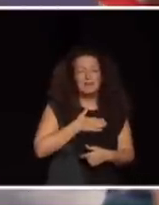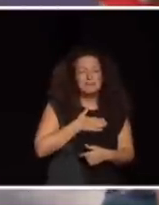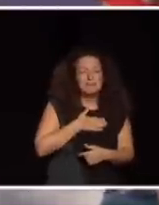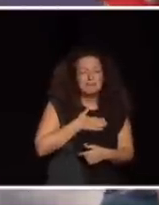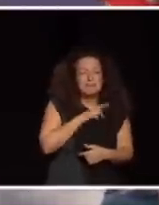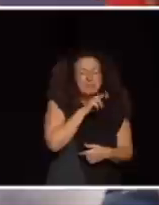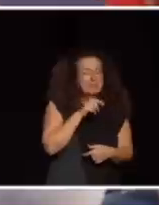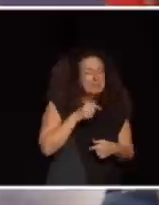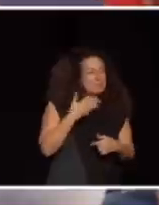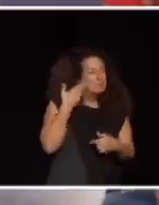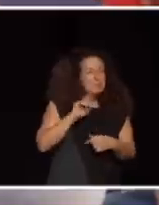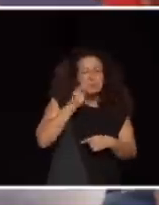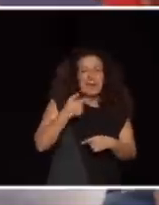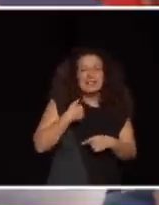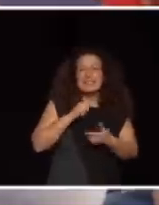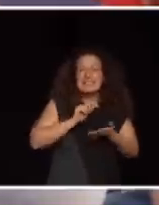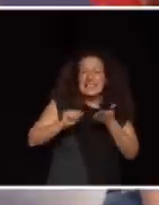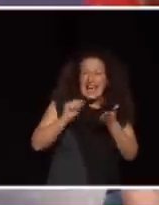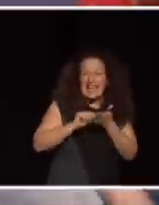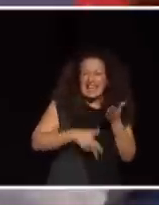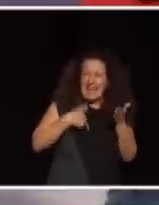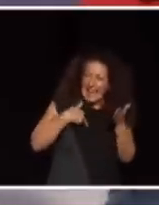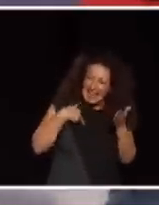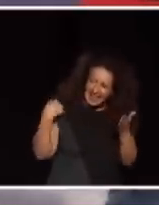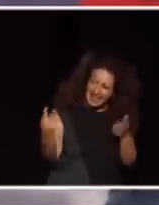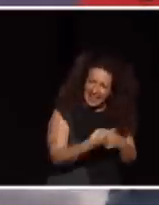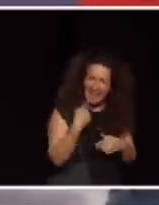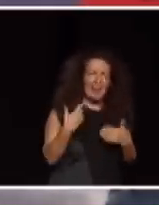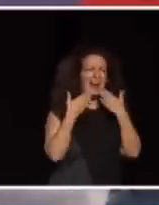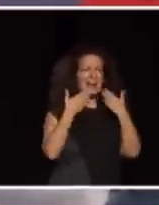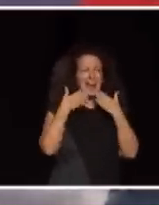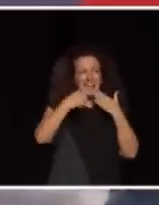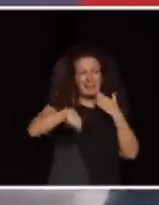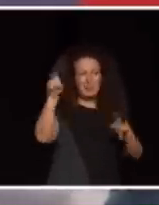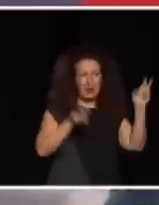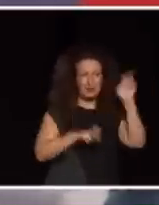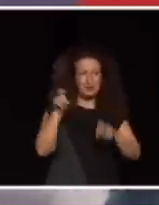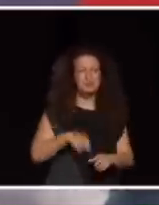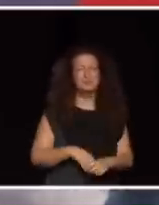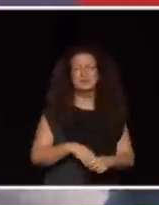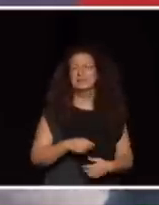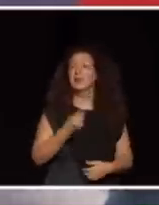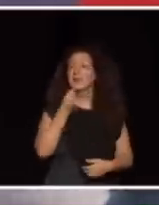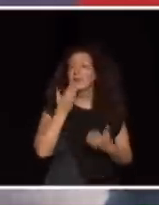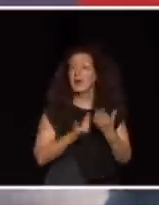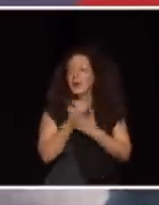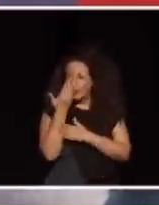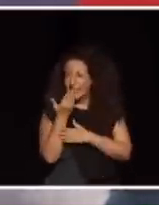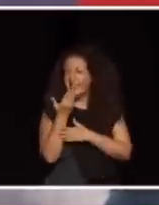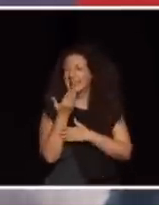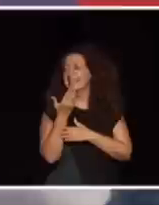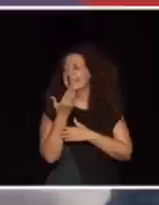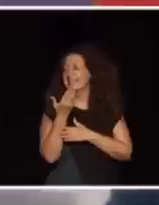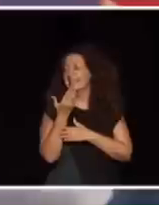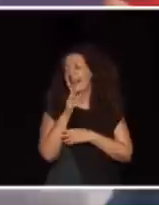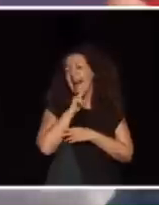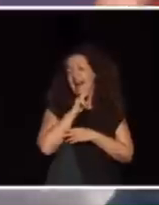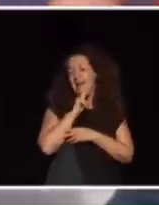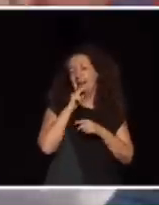ser vuestra secretaria general. Muchas gracias por haber venido. Buenos días, buen día,